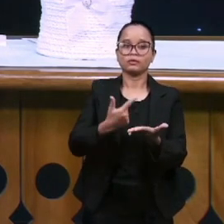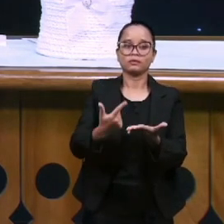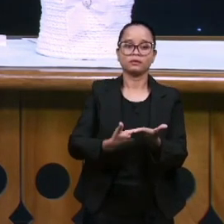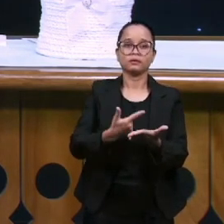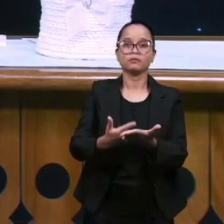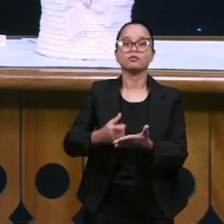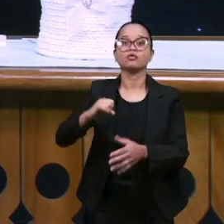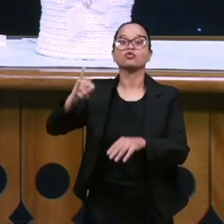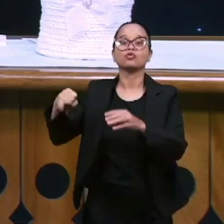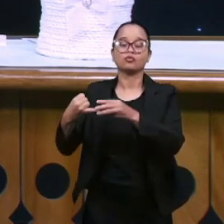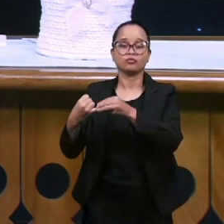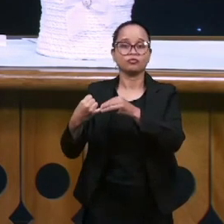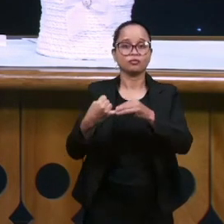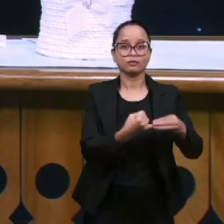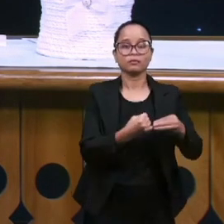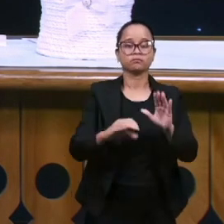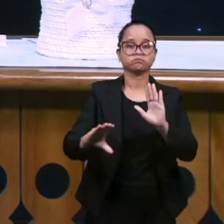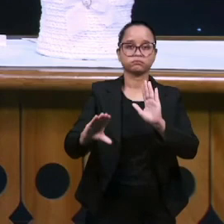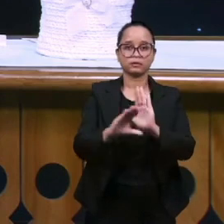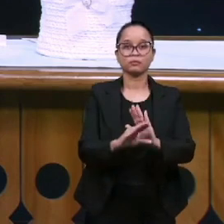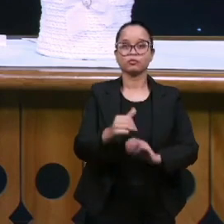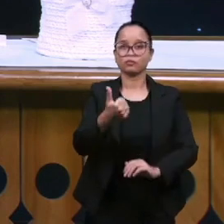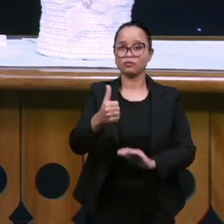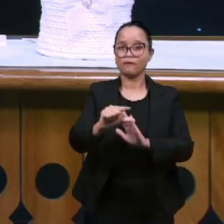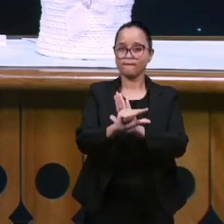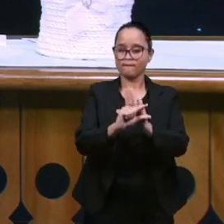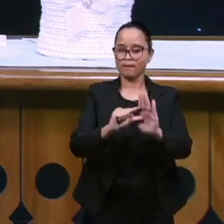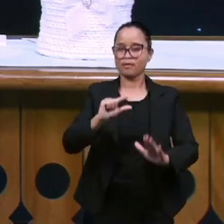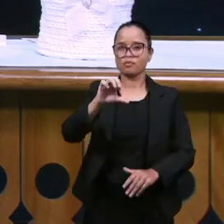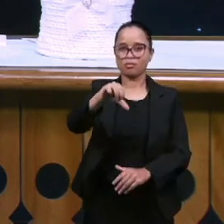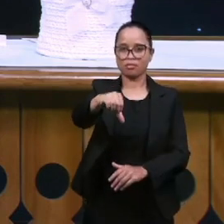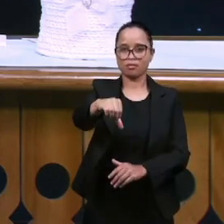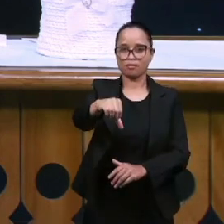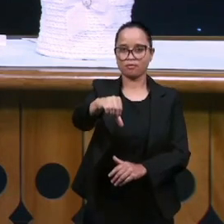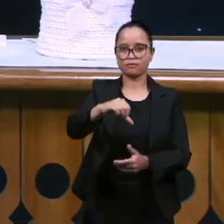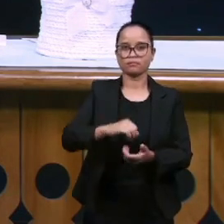capítulo 1, versículo 9.